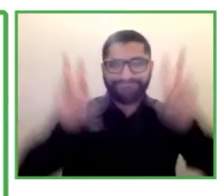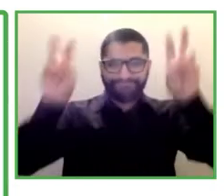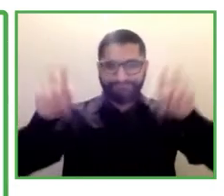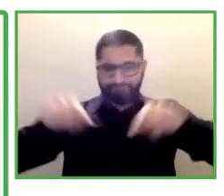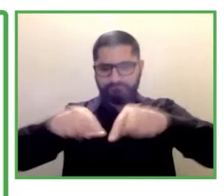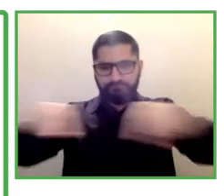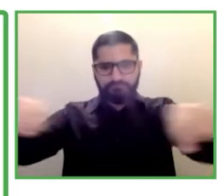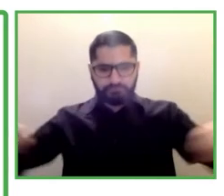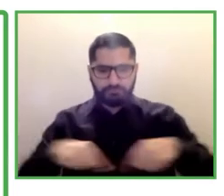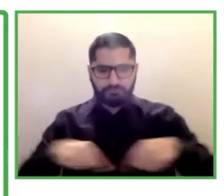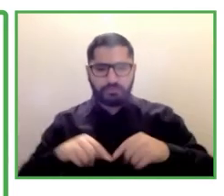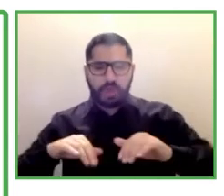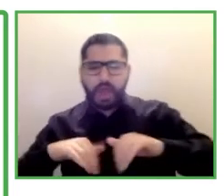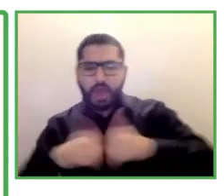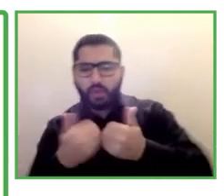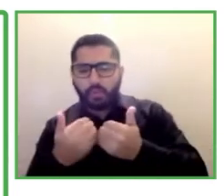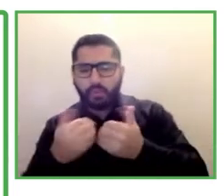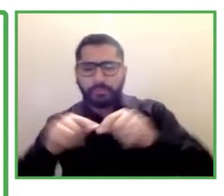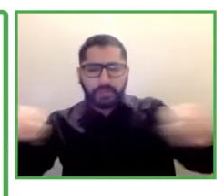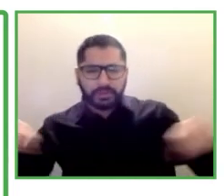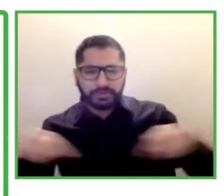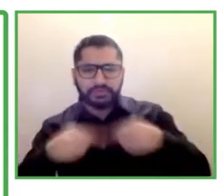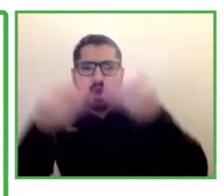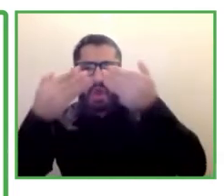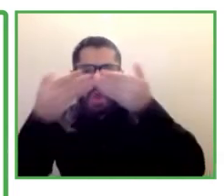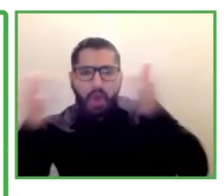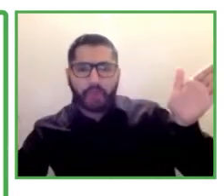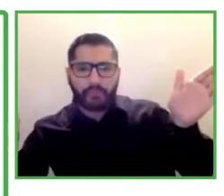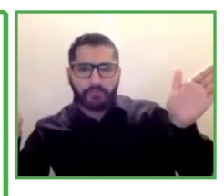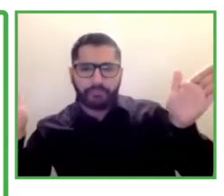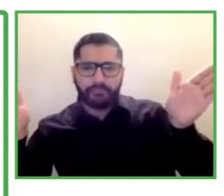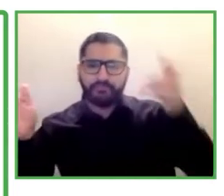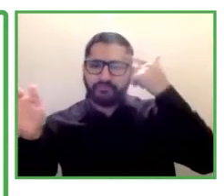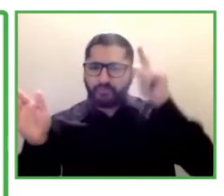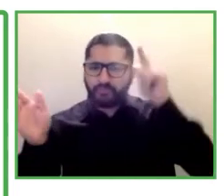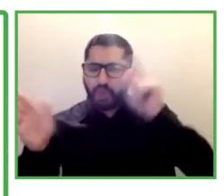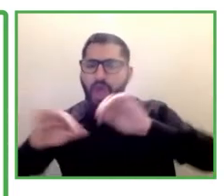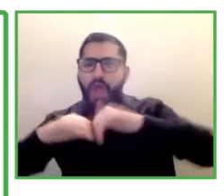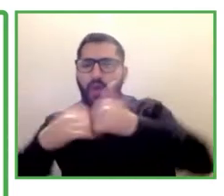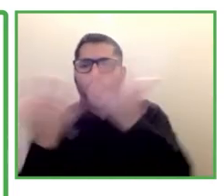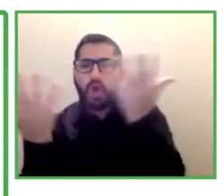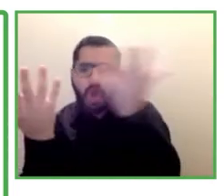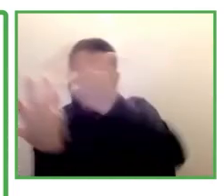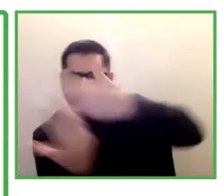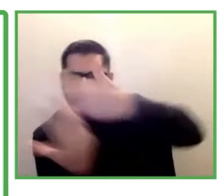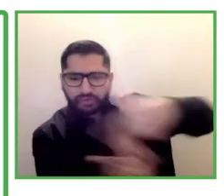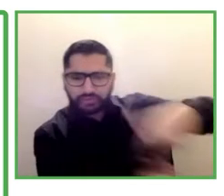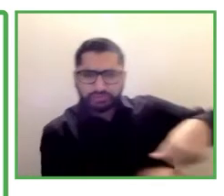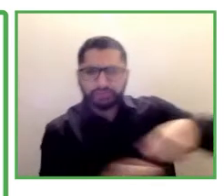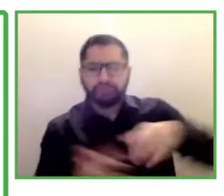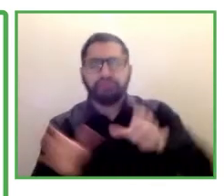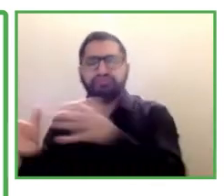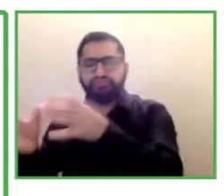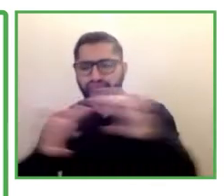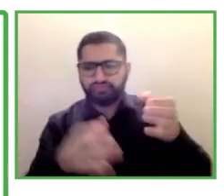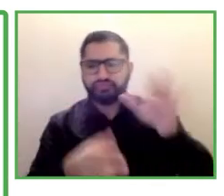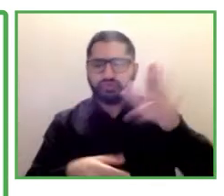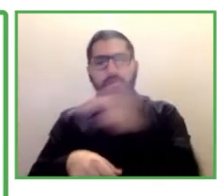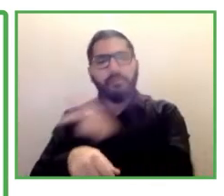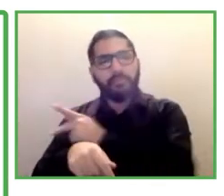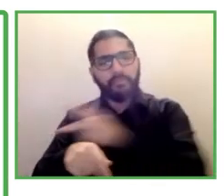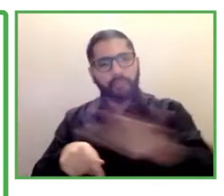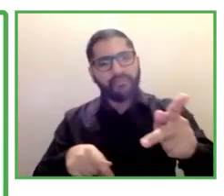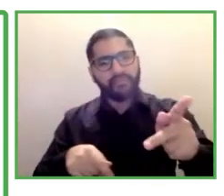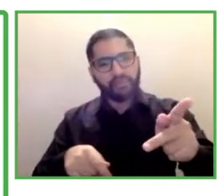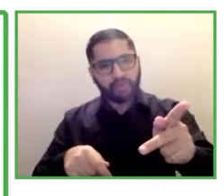prácticas profesionales de organizaciones profesionales y empresas que trabajan cerca con personas con